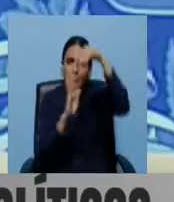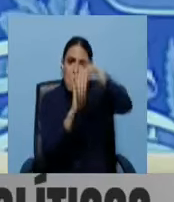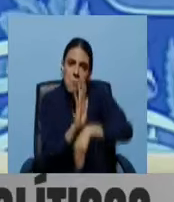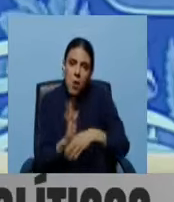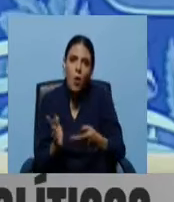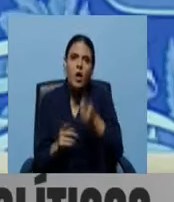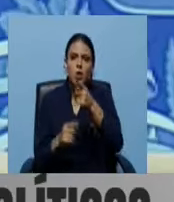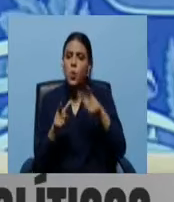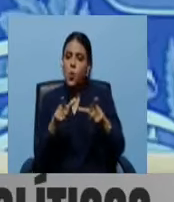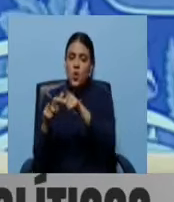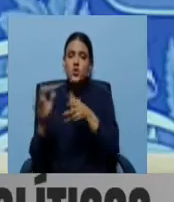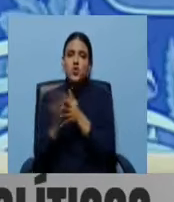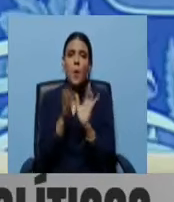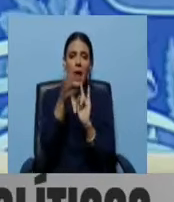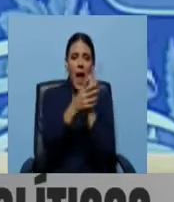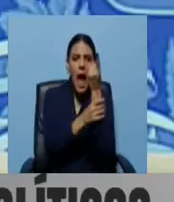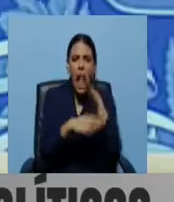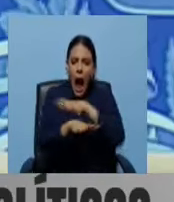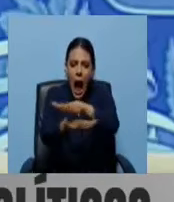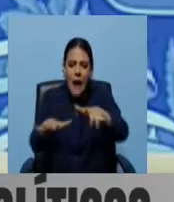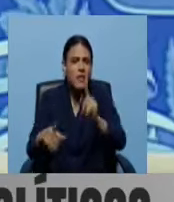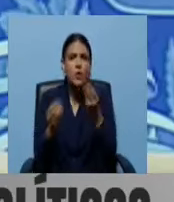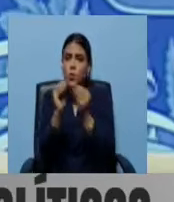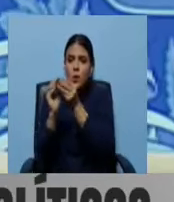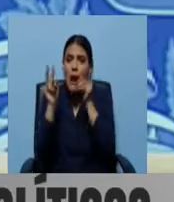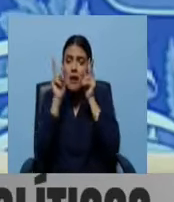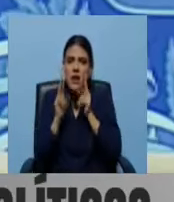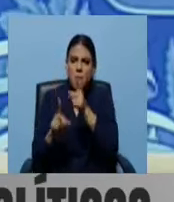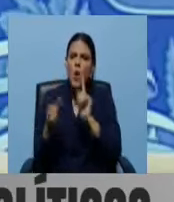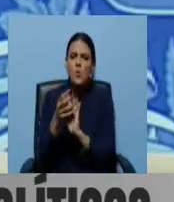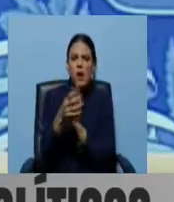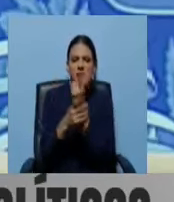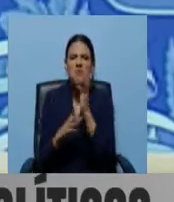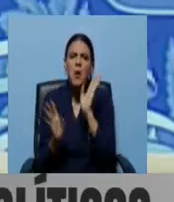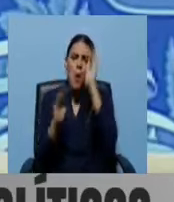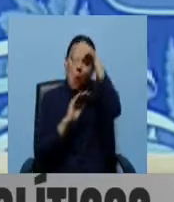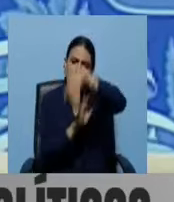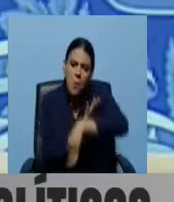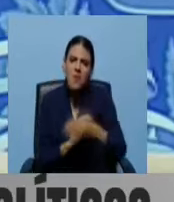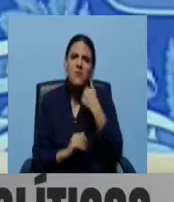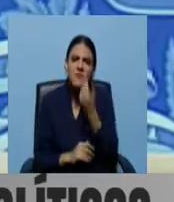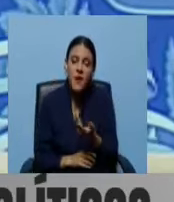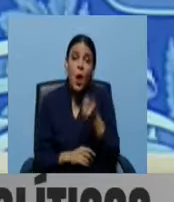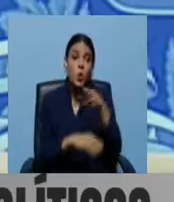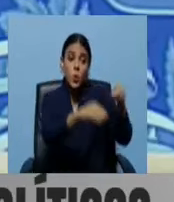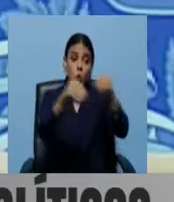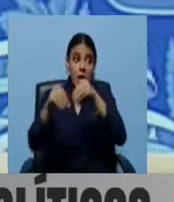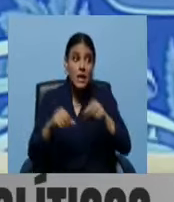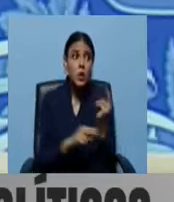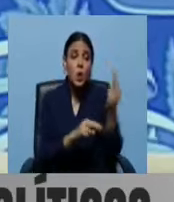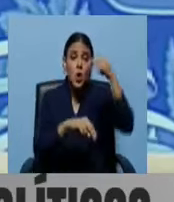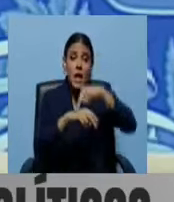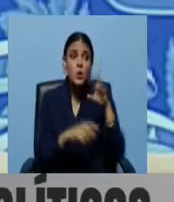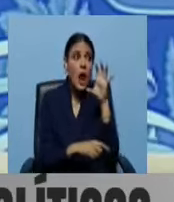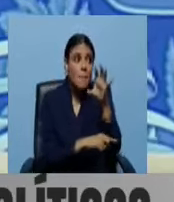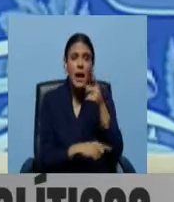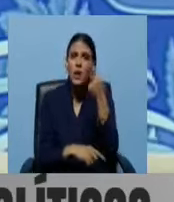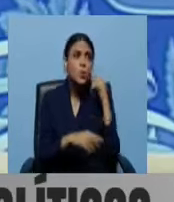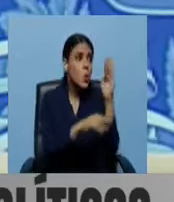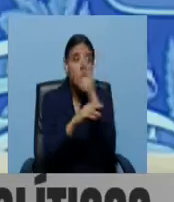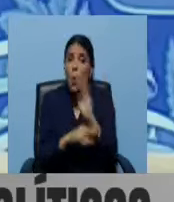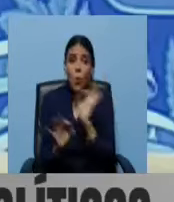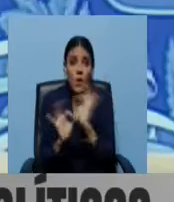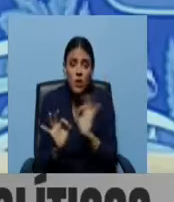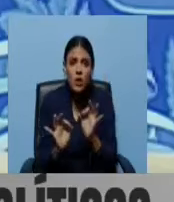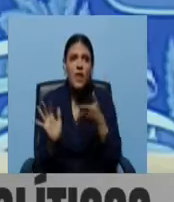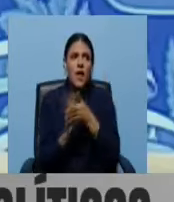Un jardín que no se cuida, se llena de maleza, se deteriora, se daña. Un territorio nacional, un país que no es cuidado por